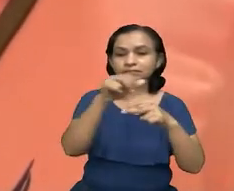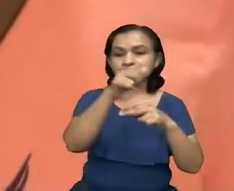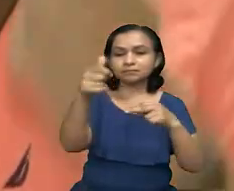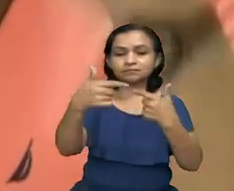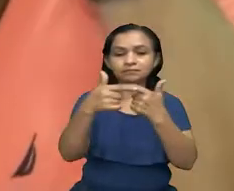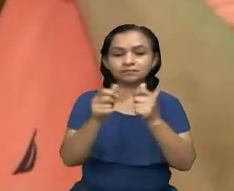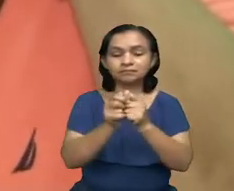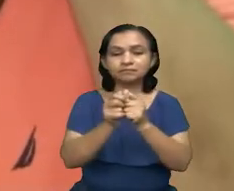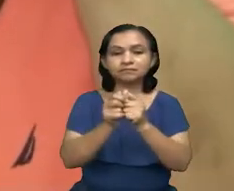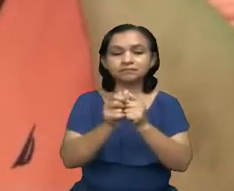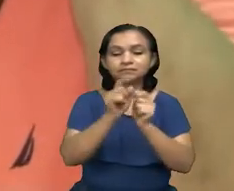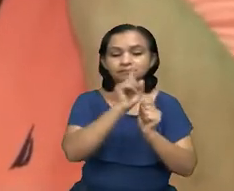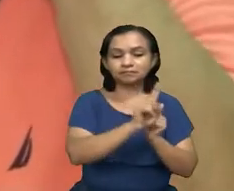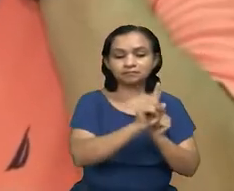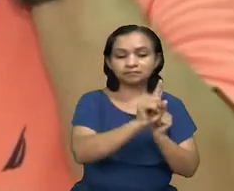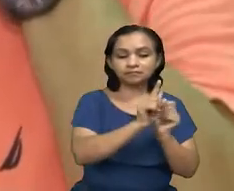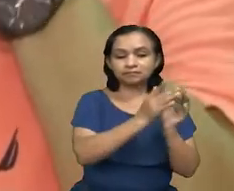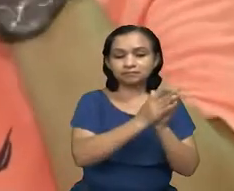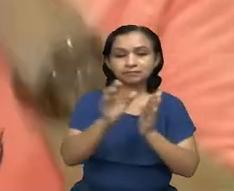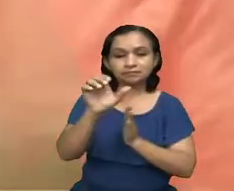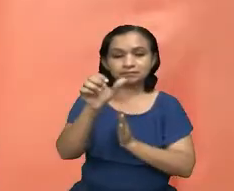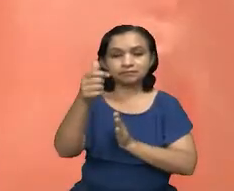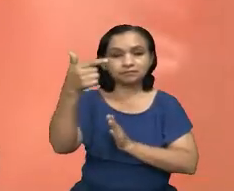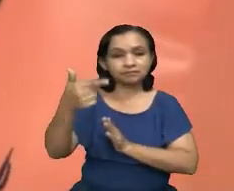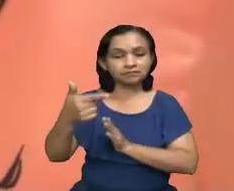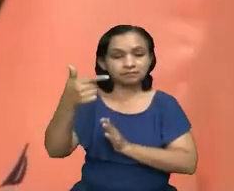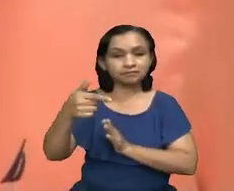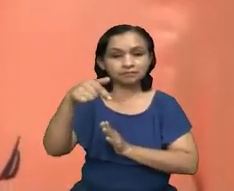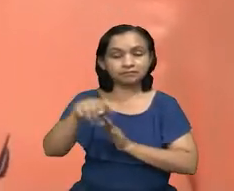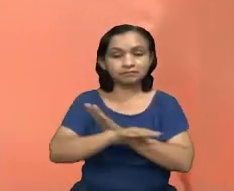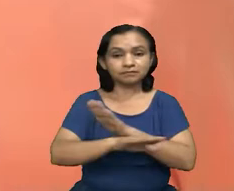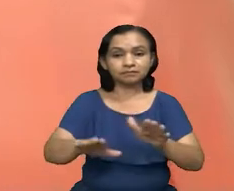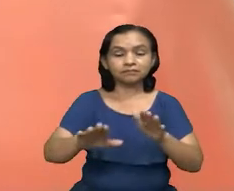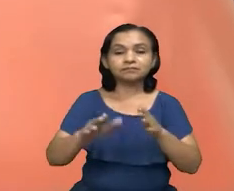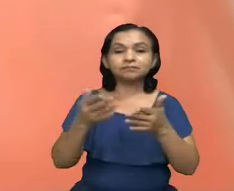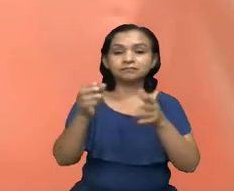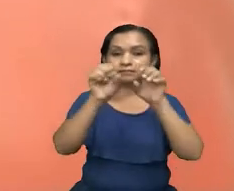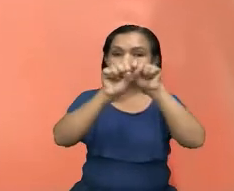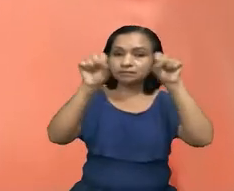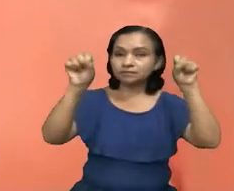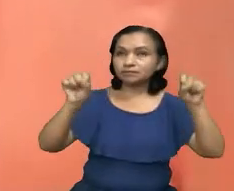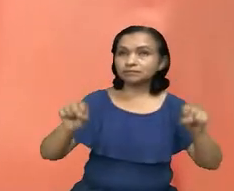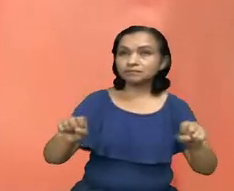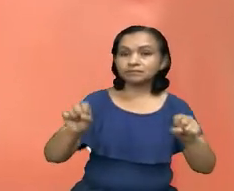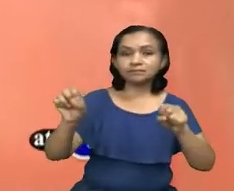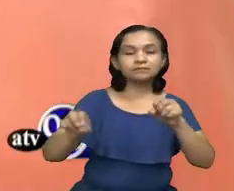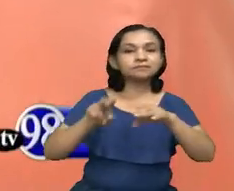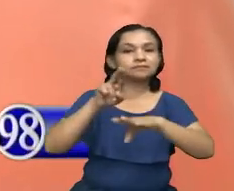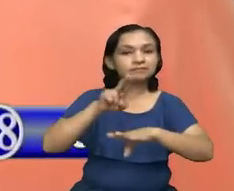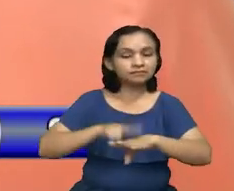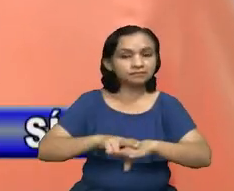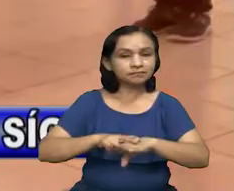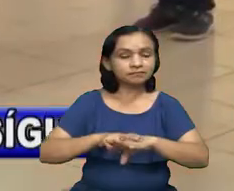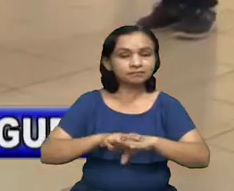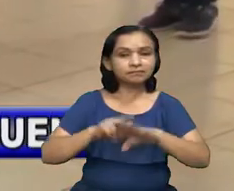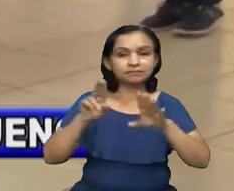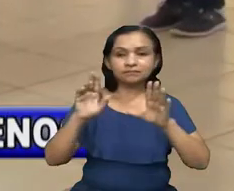de primaria, y estamos ya concluyendo la próxima semana los talleres por nacionales en su